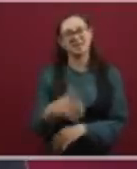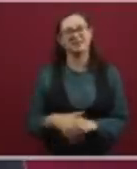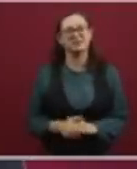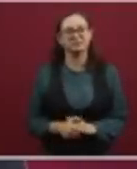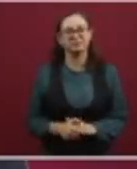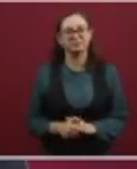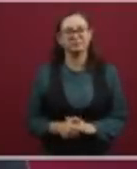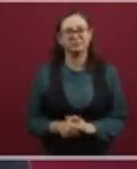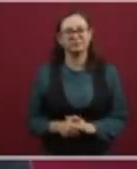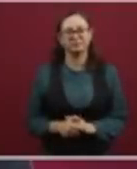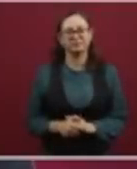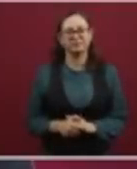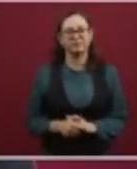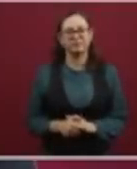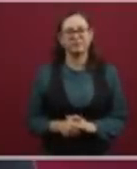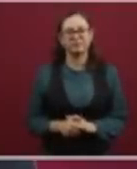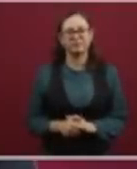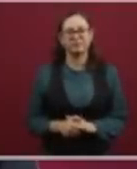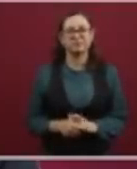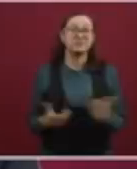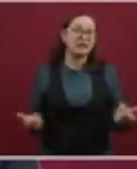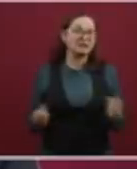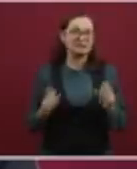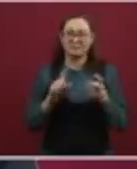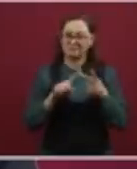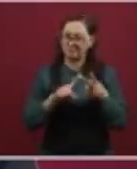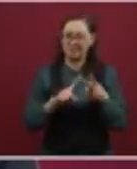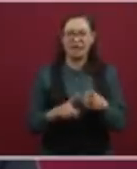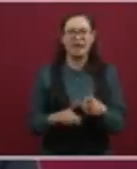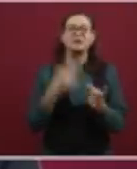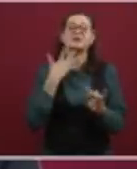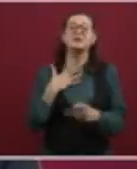Además, lo del huachicol,